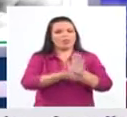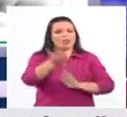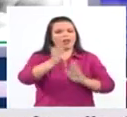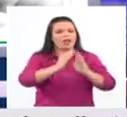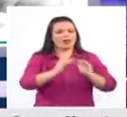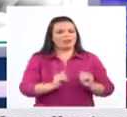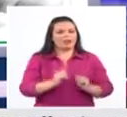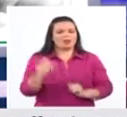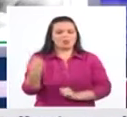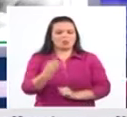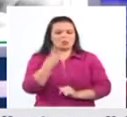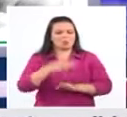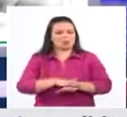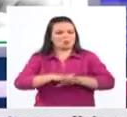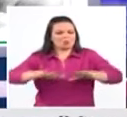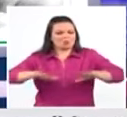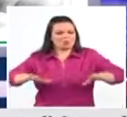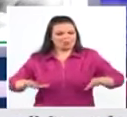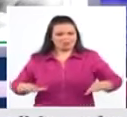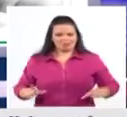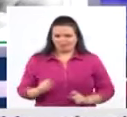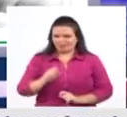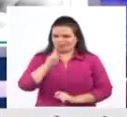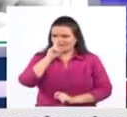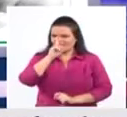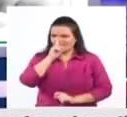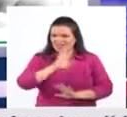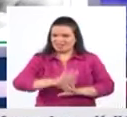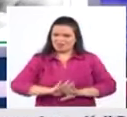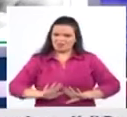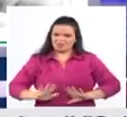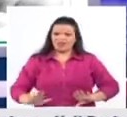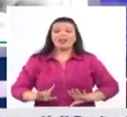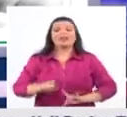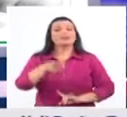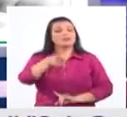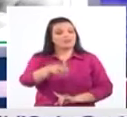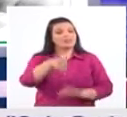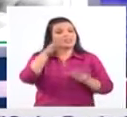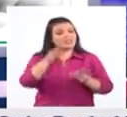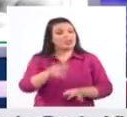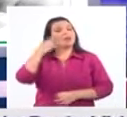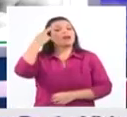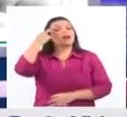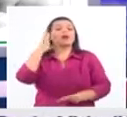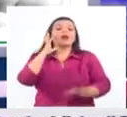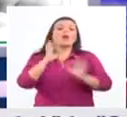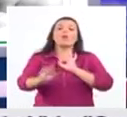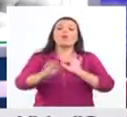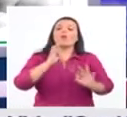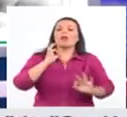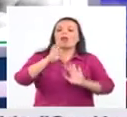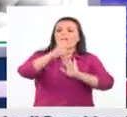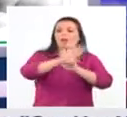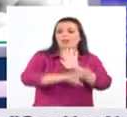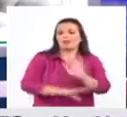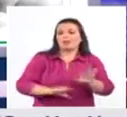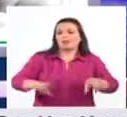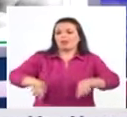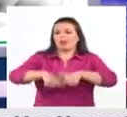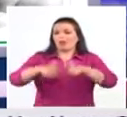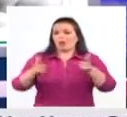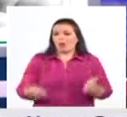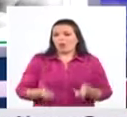así ponemos punto final a esta transmisión. Usted siempre recuerde protegerse mucho, cuidar a los más pequeños de casa, a la